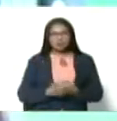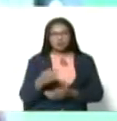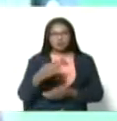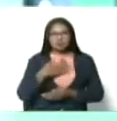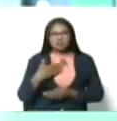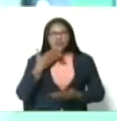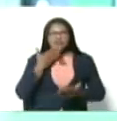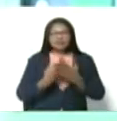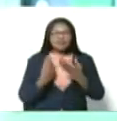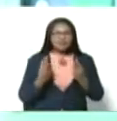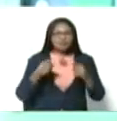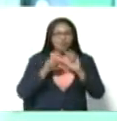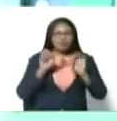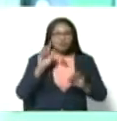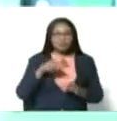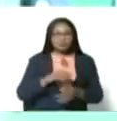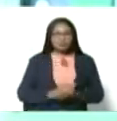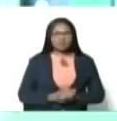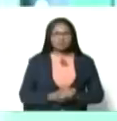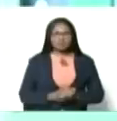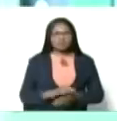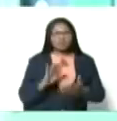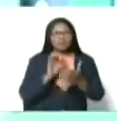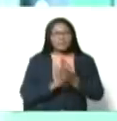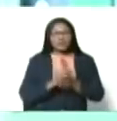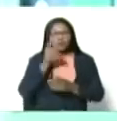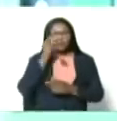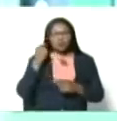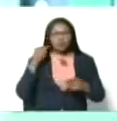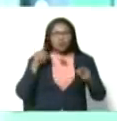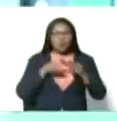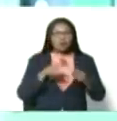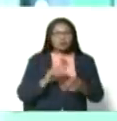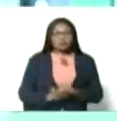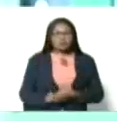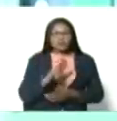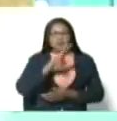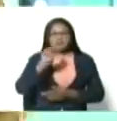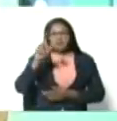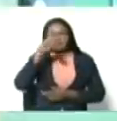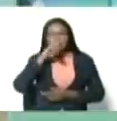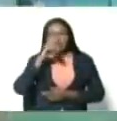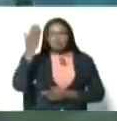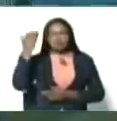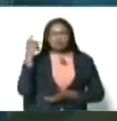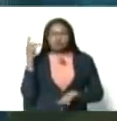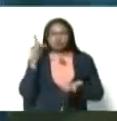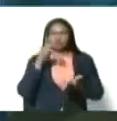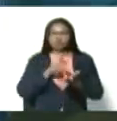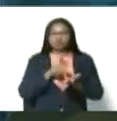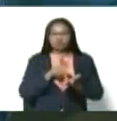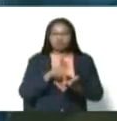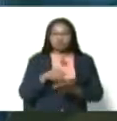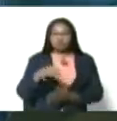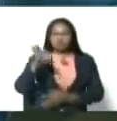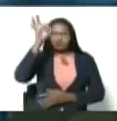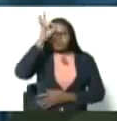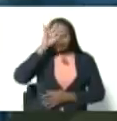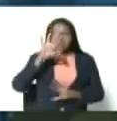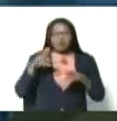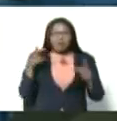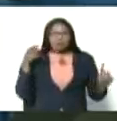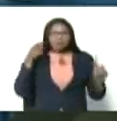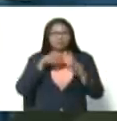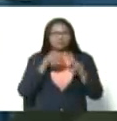es agradecerles a ustedes, compañeros y compañeras. Hace 30 años entré por esa puerta y no sabía cuál era mi